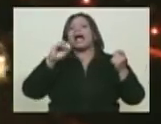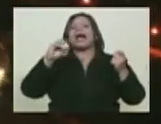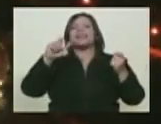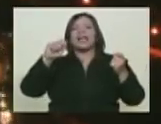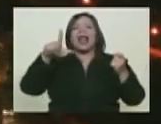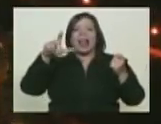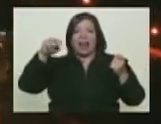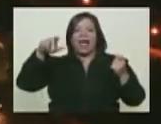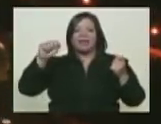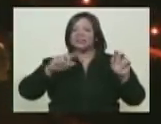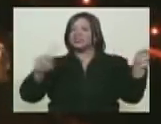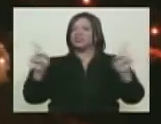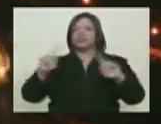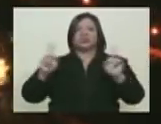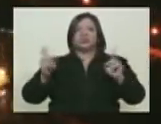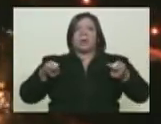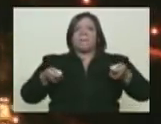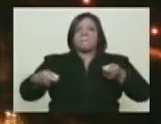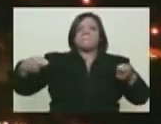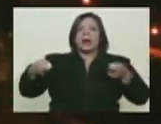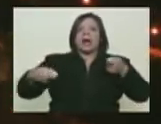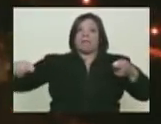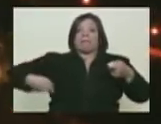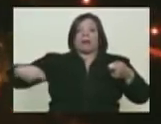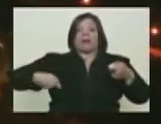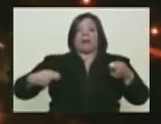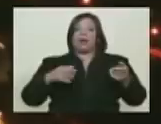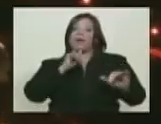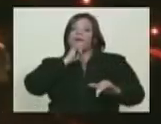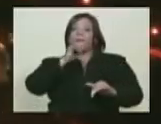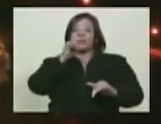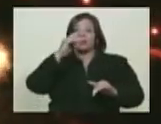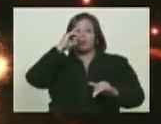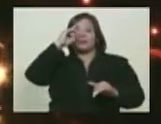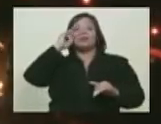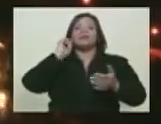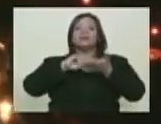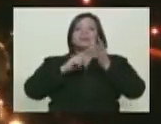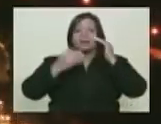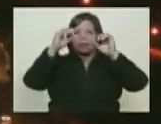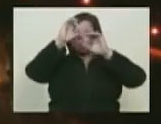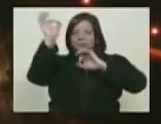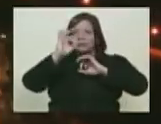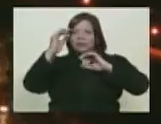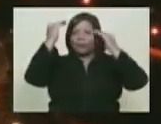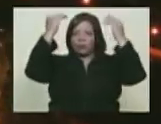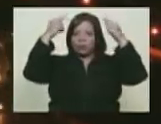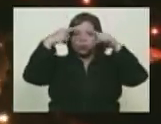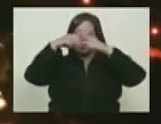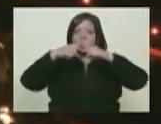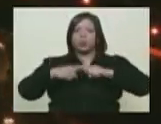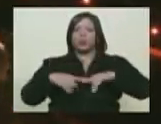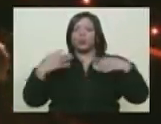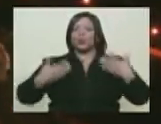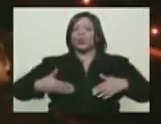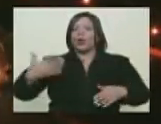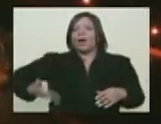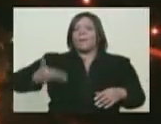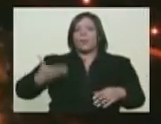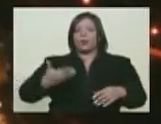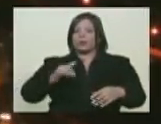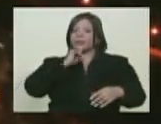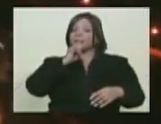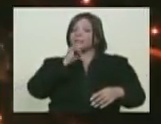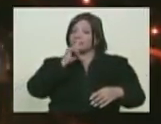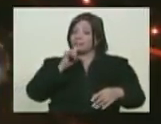porque consideran que manipula la información. En cualquier caso, y cifras al mar, margen, es importante resaltar